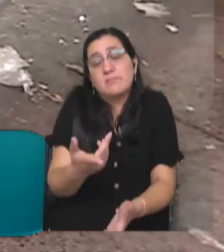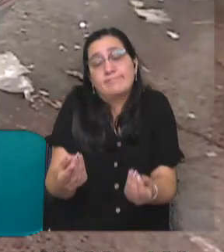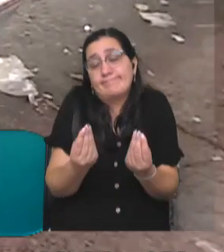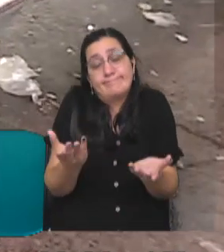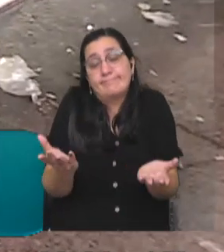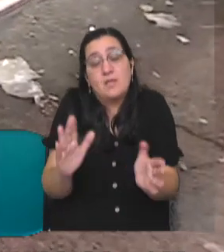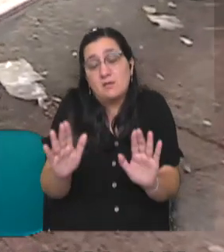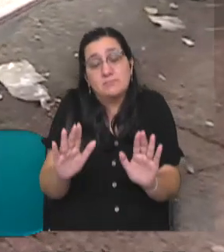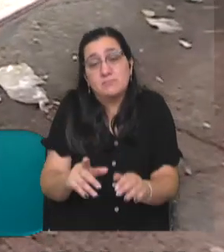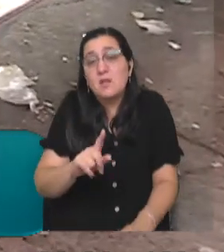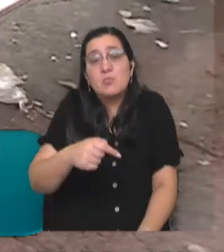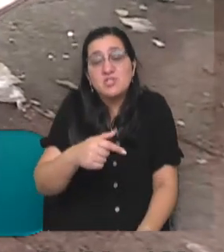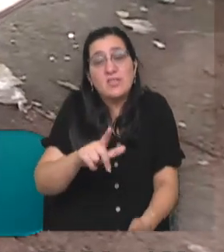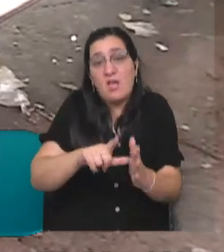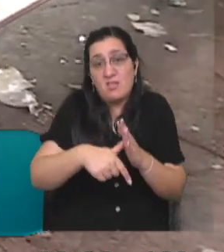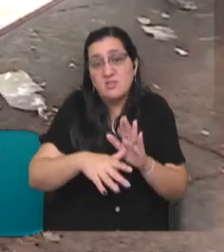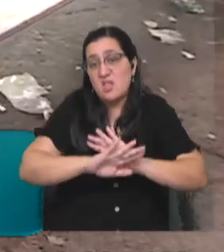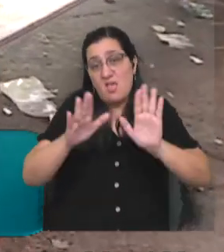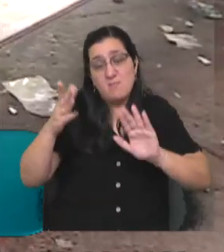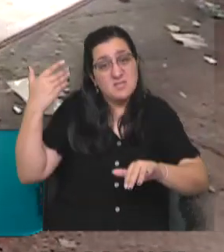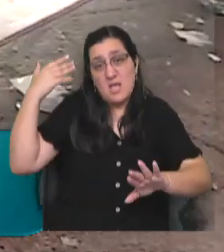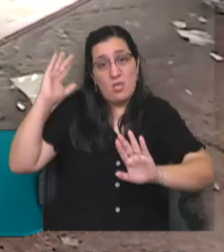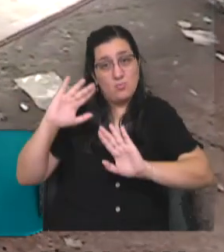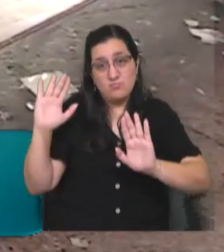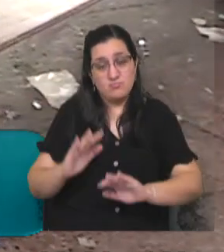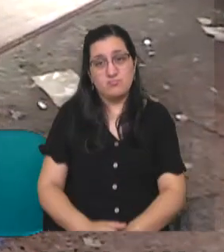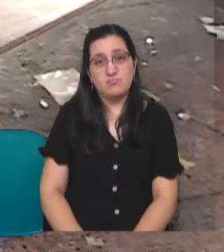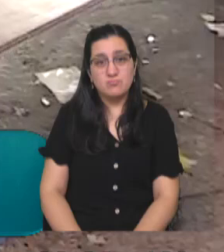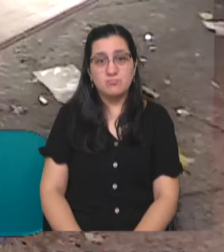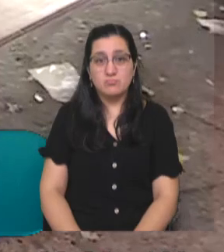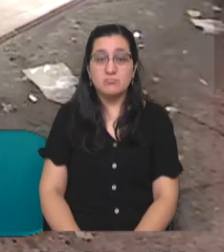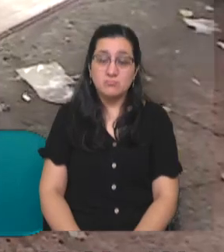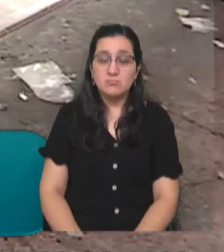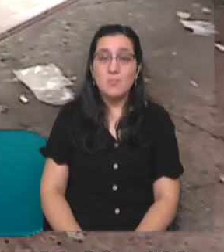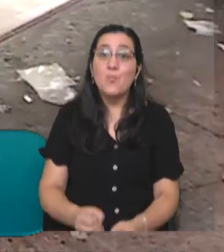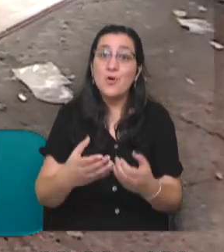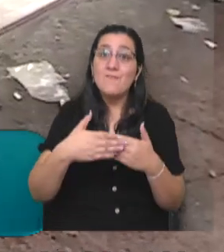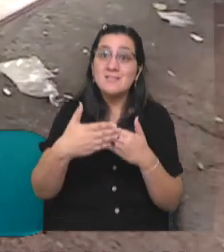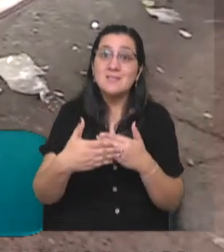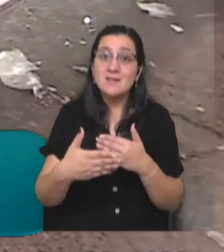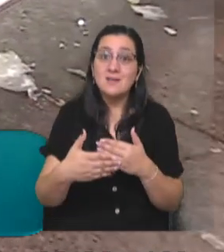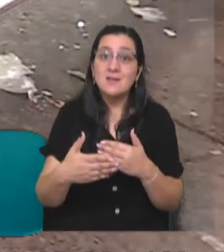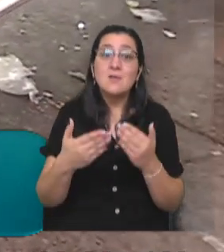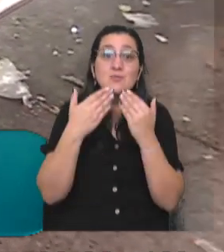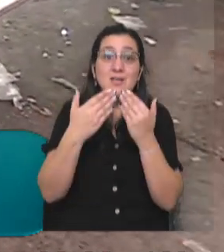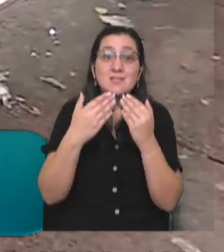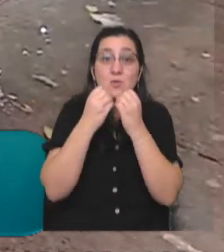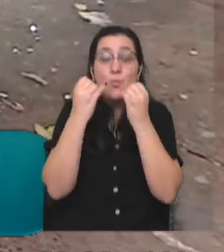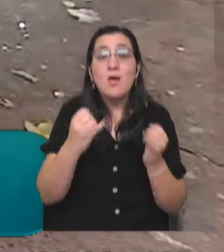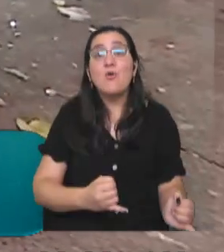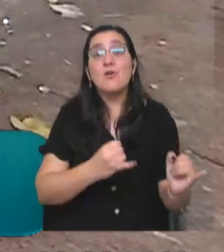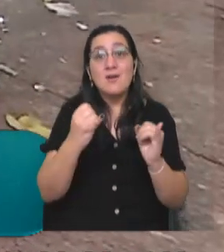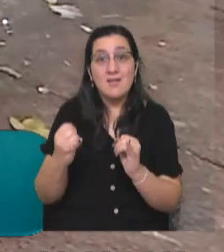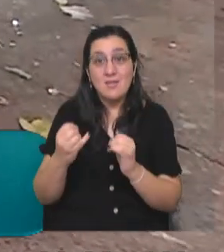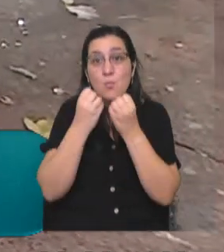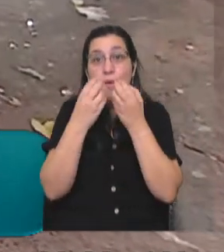No. No, después no, ya fue. Claro, está bien, me encanta, vecina, su postura. Bueno, vecina, gracias, que tenga una buena jornada, un buen día y